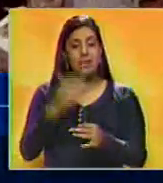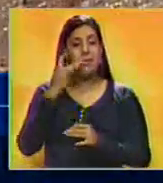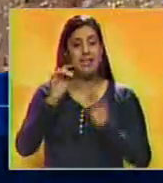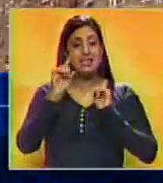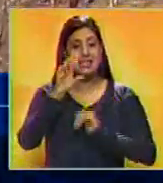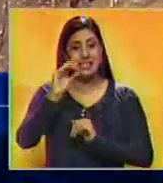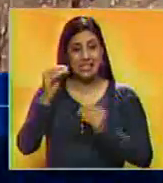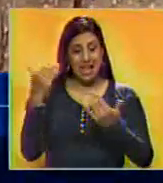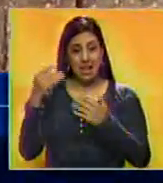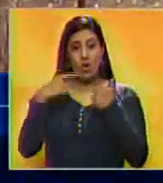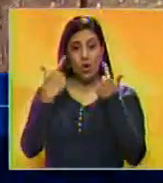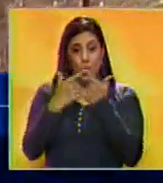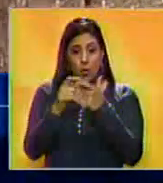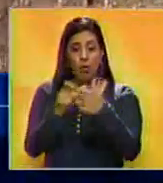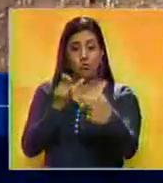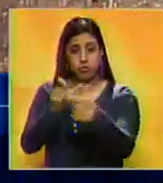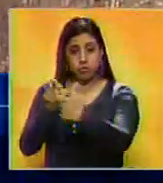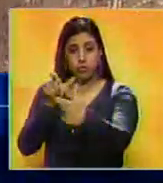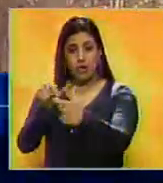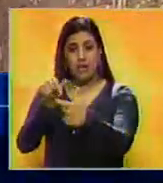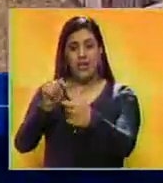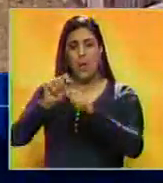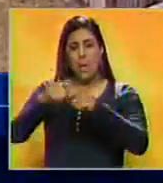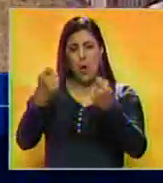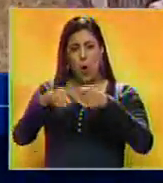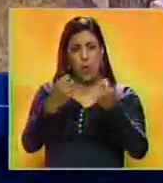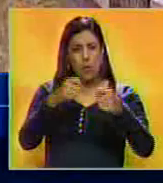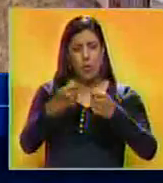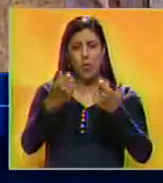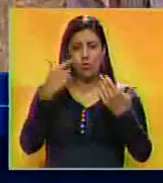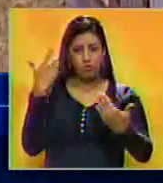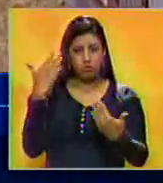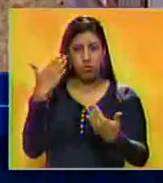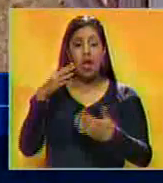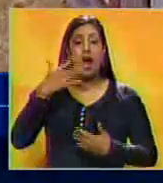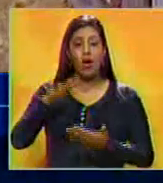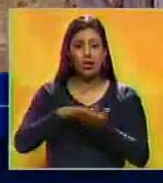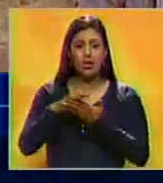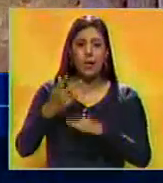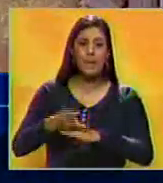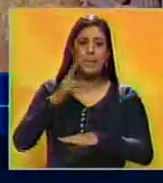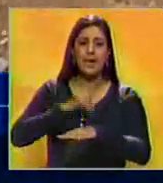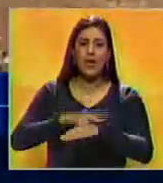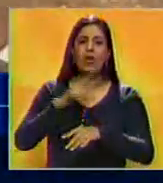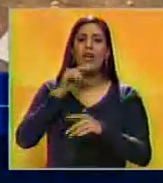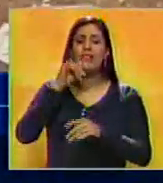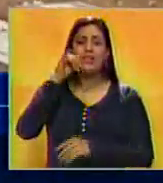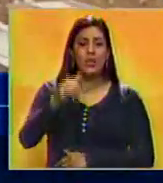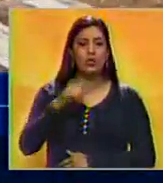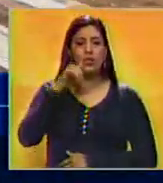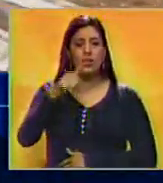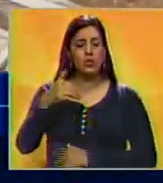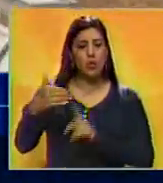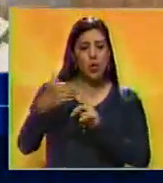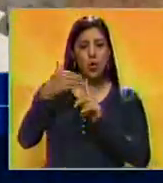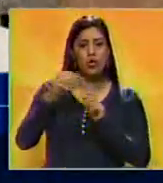de 100 lápidas del recinto de San Luis fueron derribadas y dañadas. La situación se produce al tiempo de denuncias